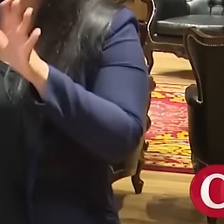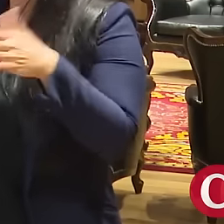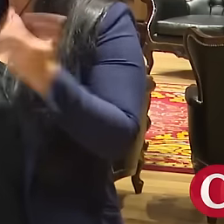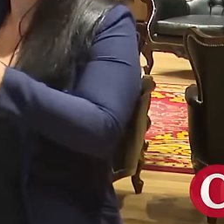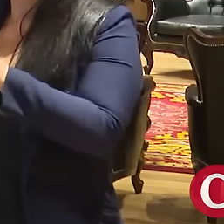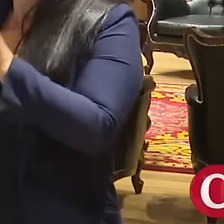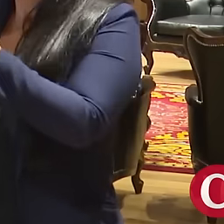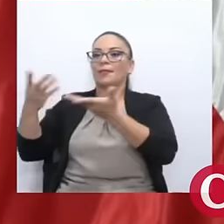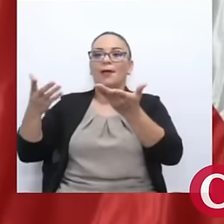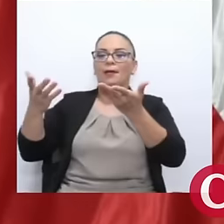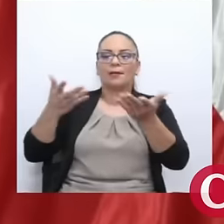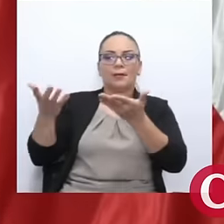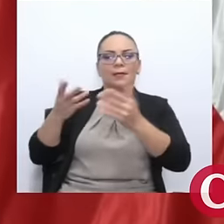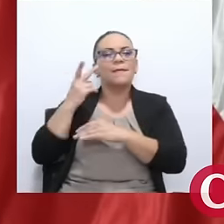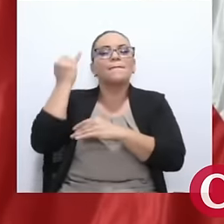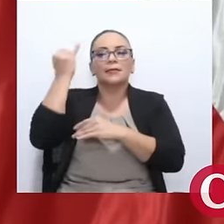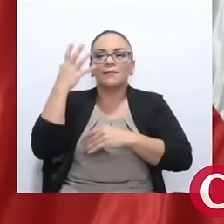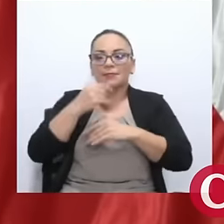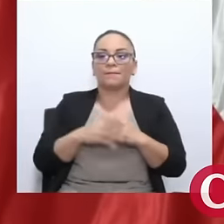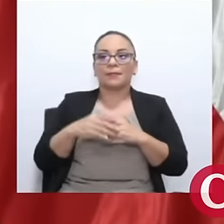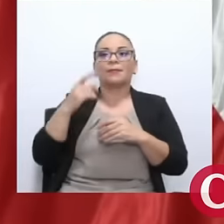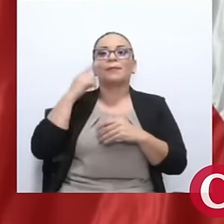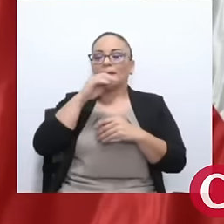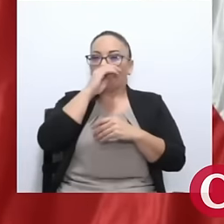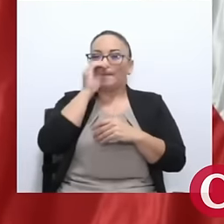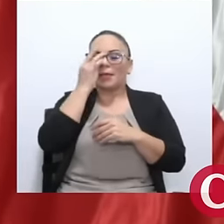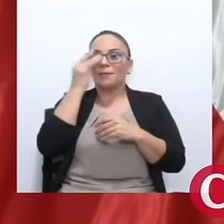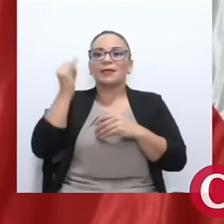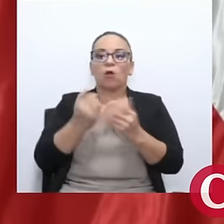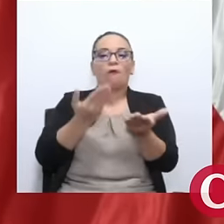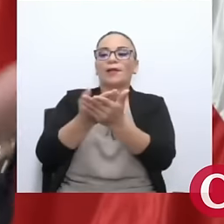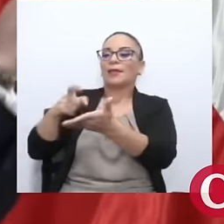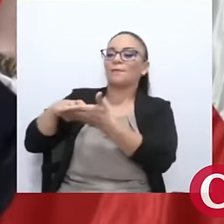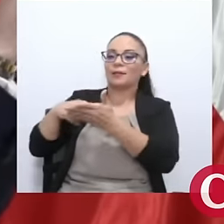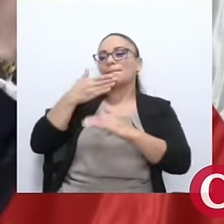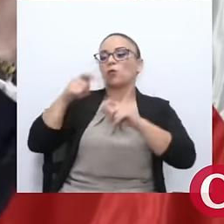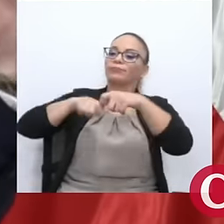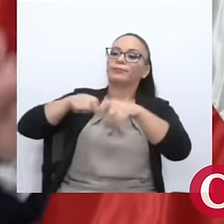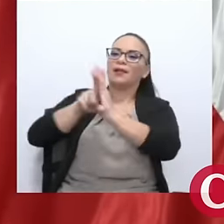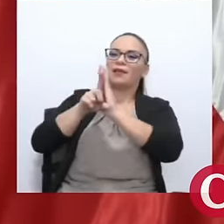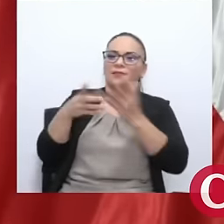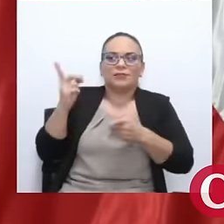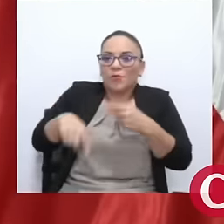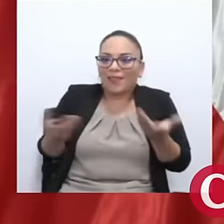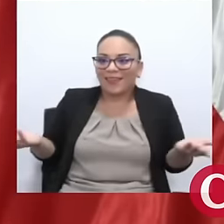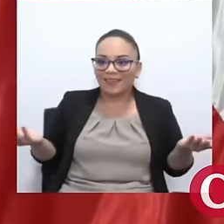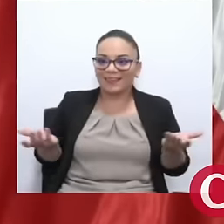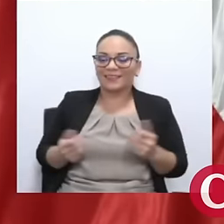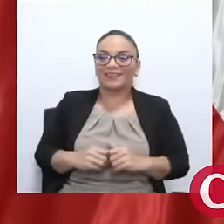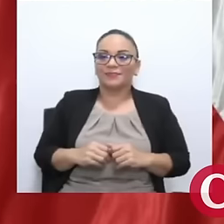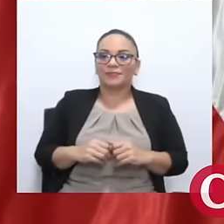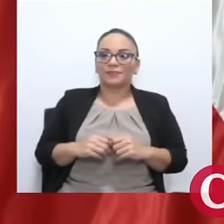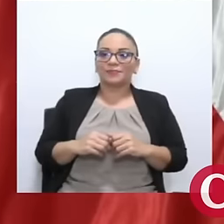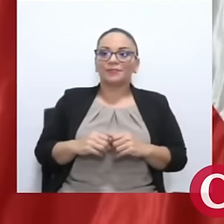75 años y lanzó críticas a la Asamblea Legislativa, a la Sala Constitucional y a la Contraloría General de la